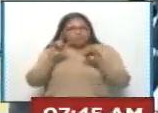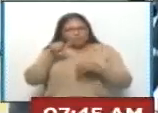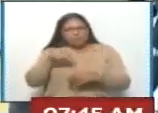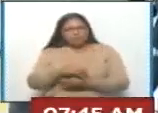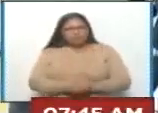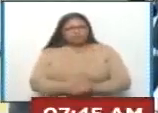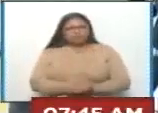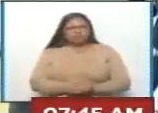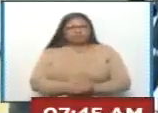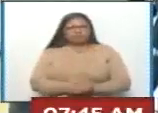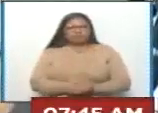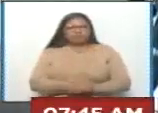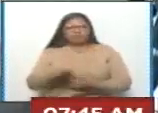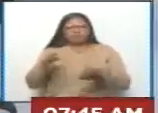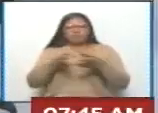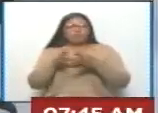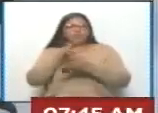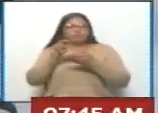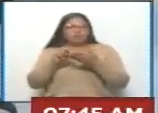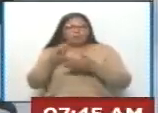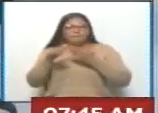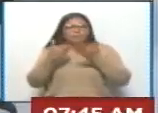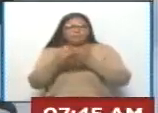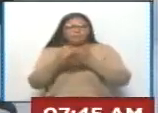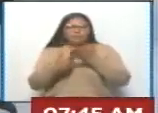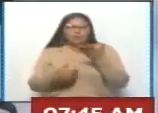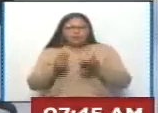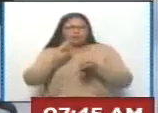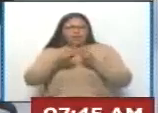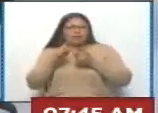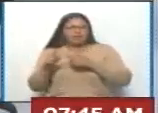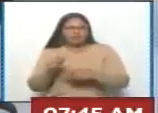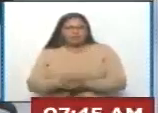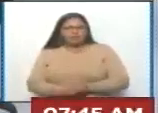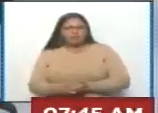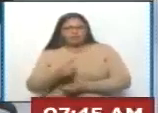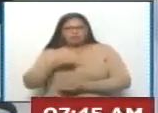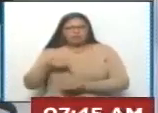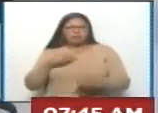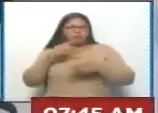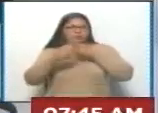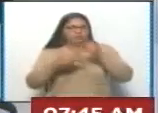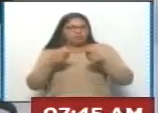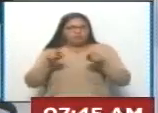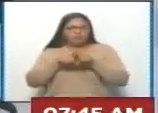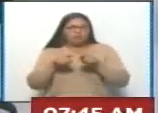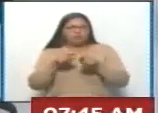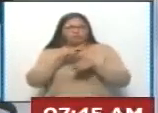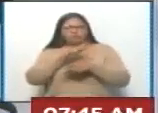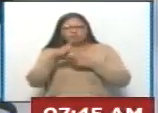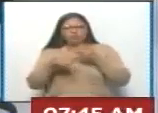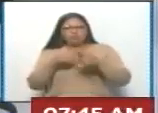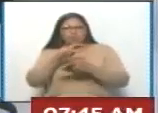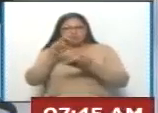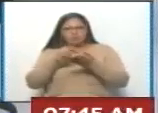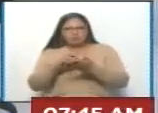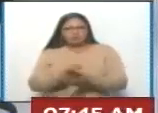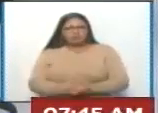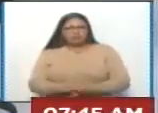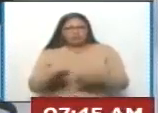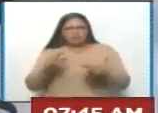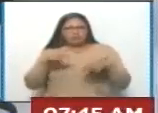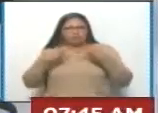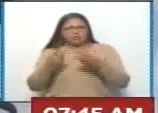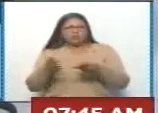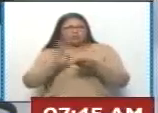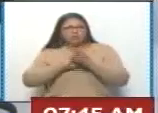Nacional, y han hecho algunas propuestas en cuanto a la producción nacional y también en cuanto a las reivindicaciones de